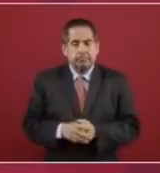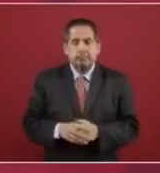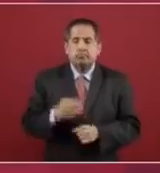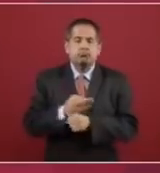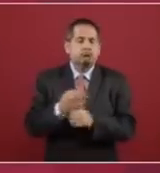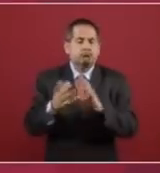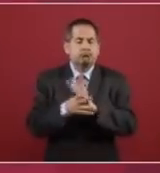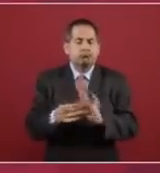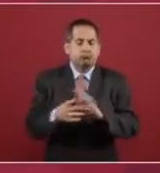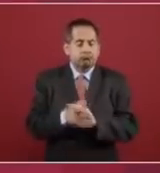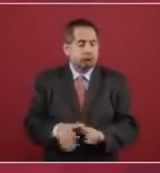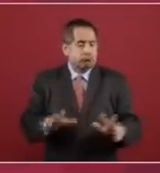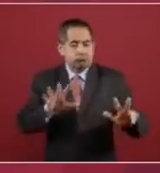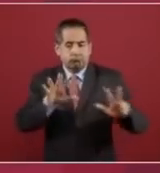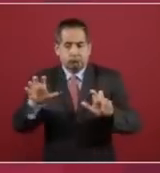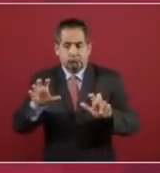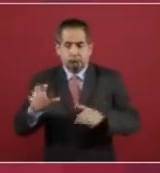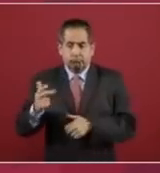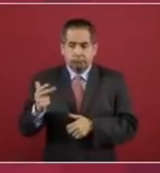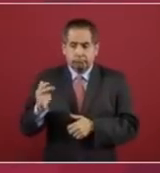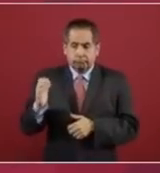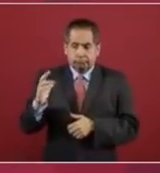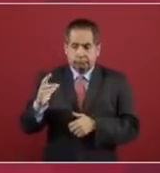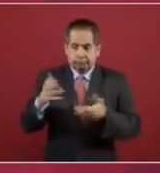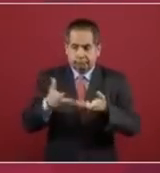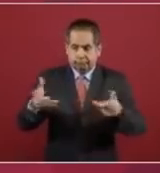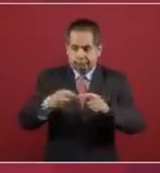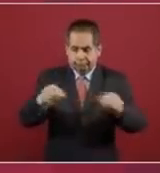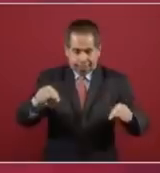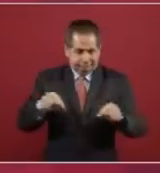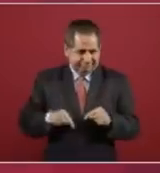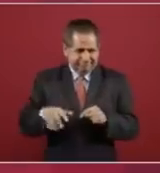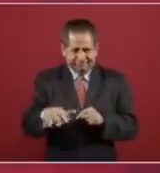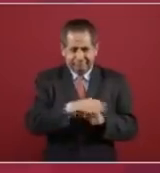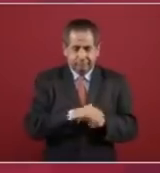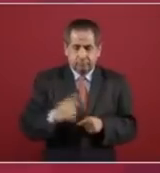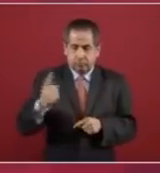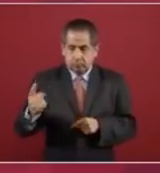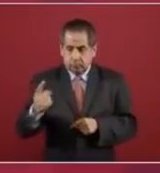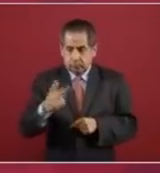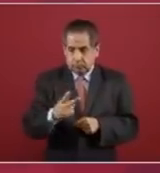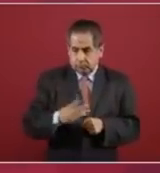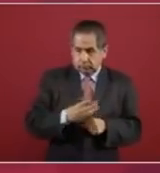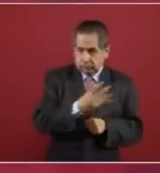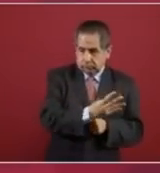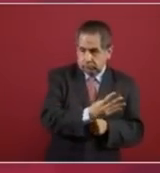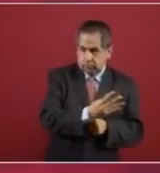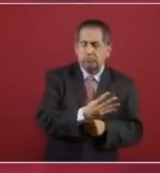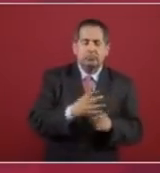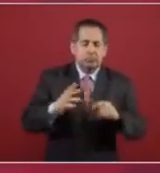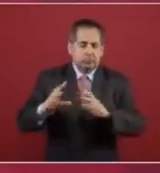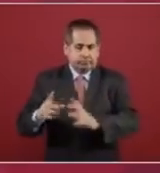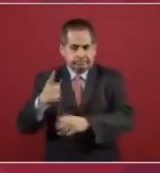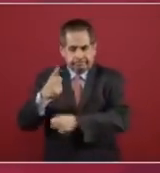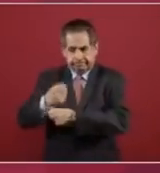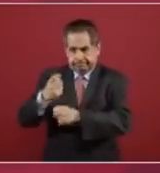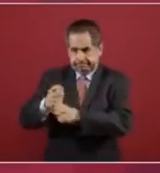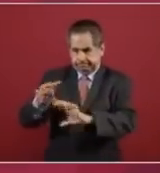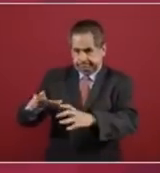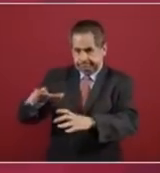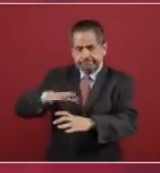de casi 800 hectáreas, 4 secciones del bosque de Chapultepec. La primera sección,